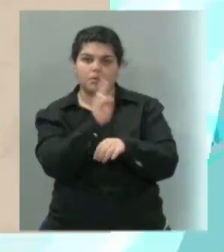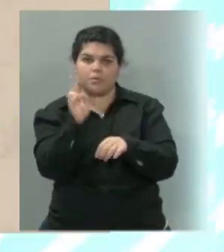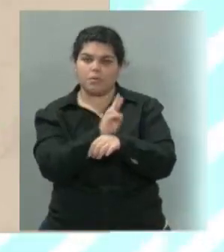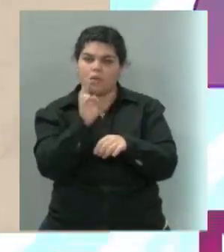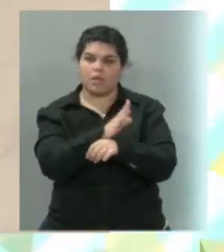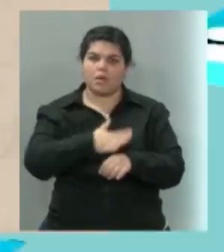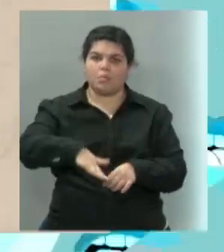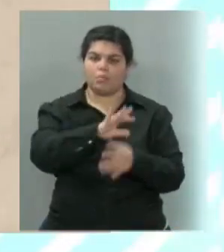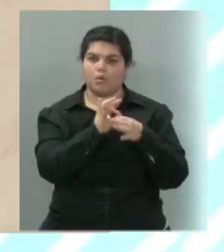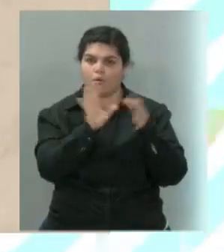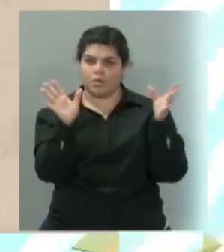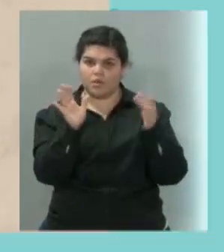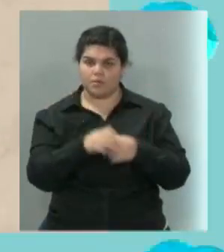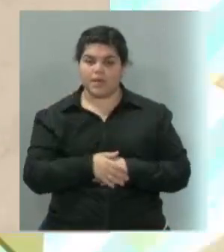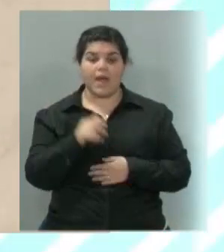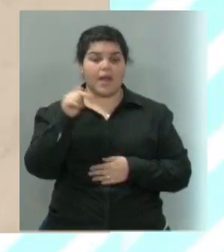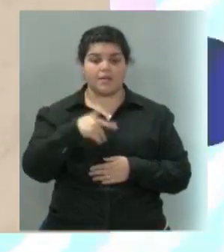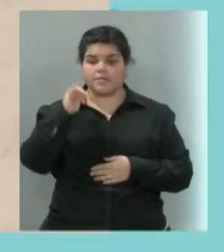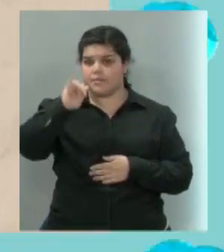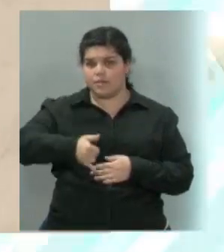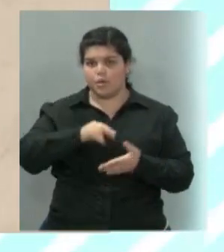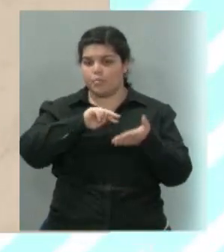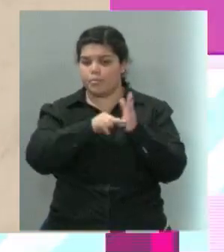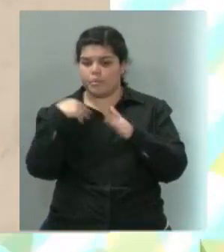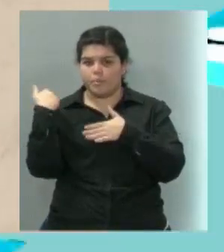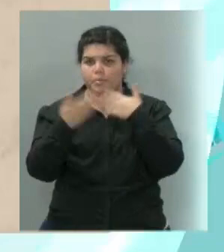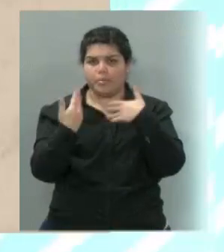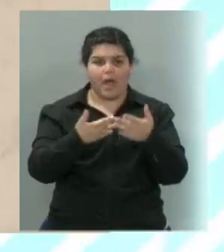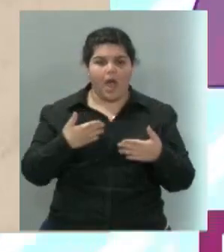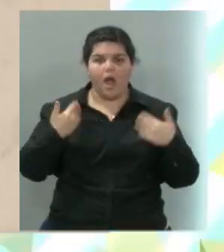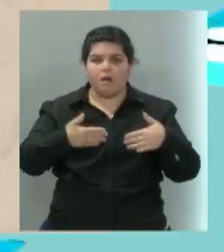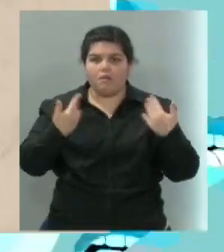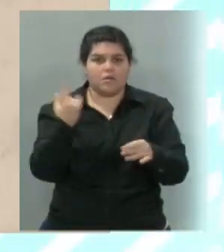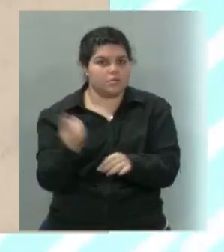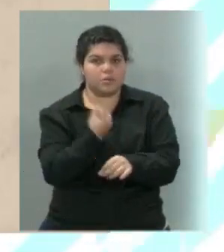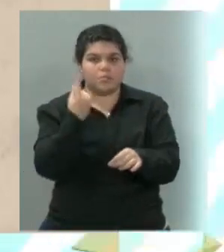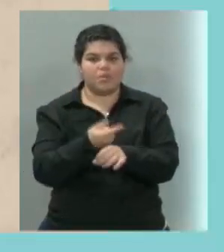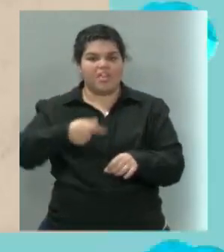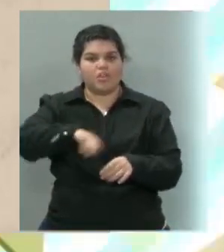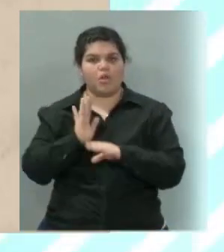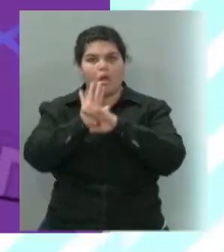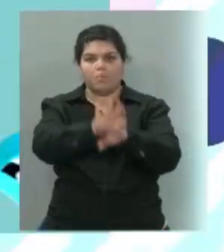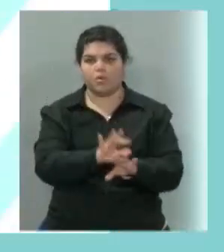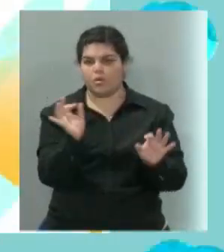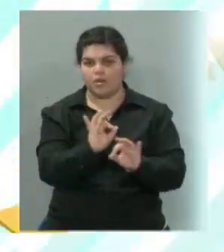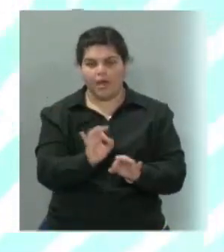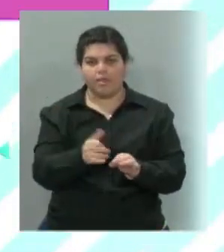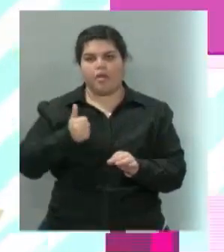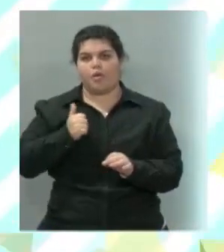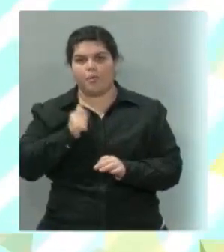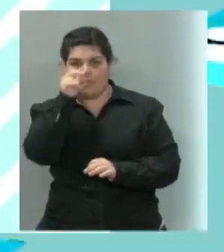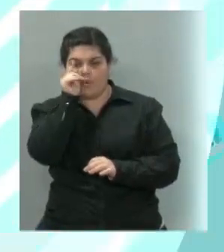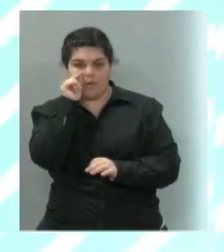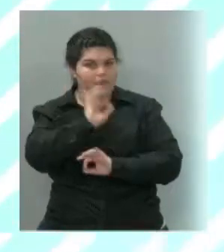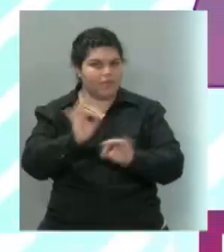En ese momento hay una gran cantidad de conflictos que a él no le permiten avanzar y además no tiene el respaldo ni económico ni militar